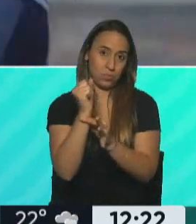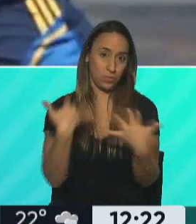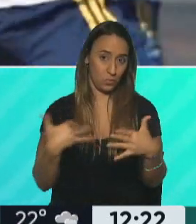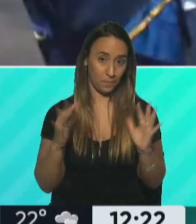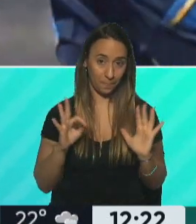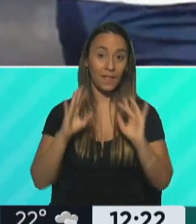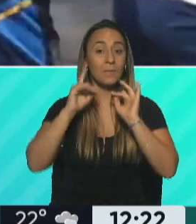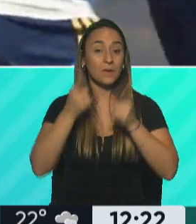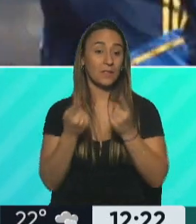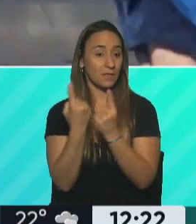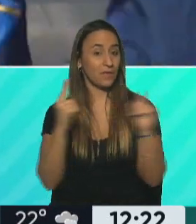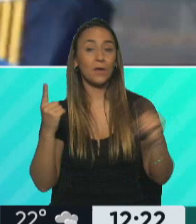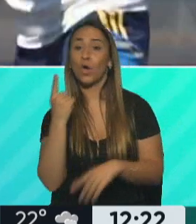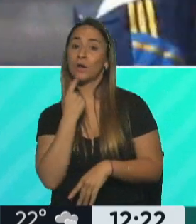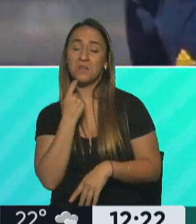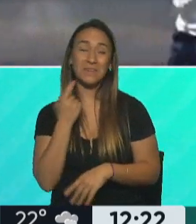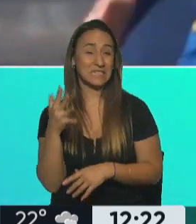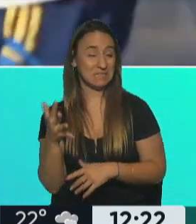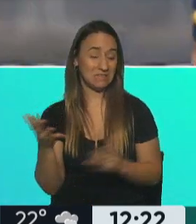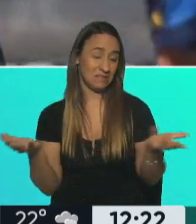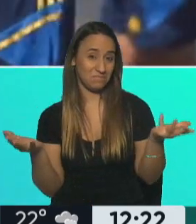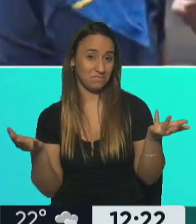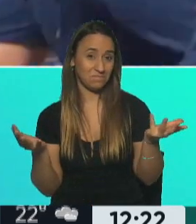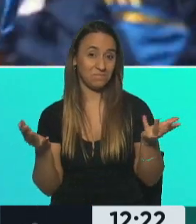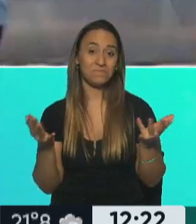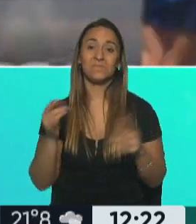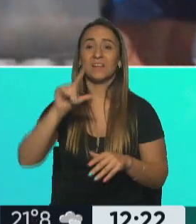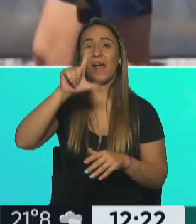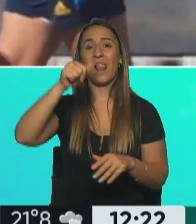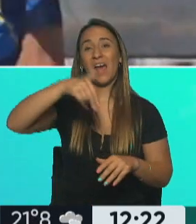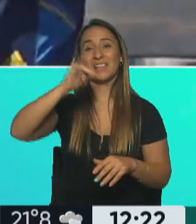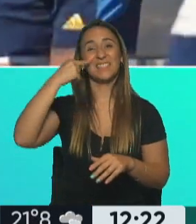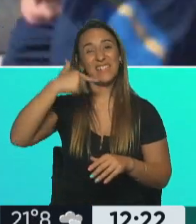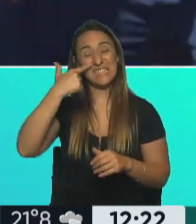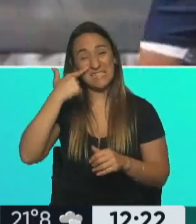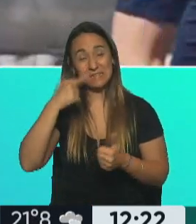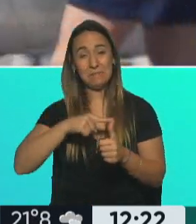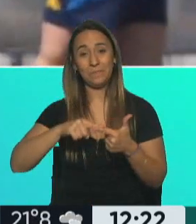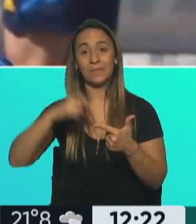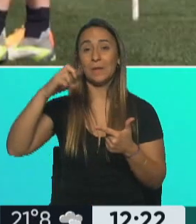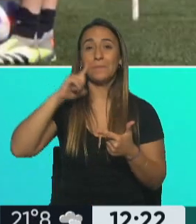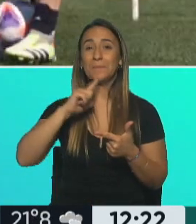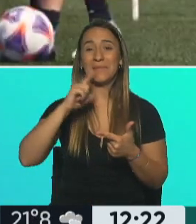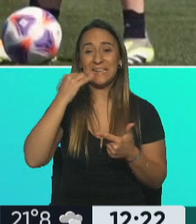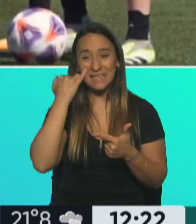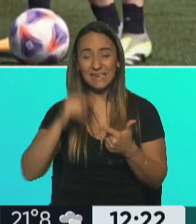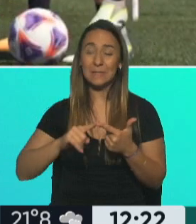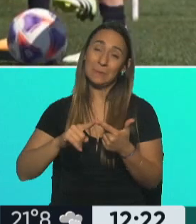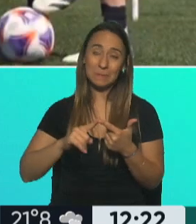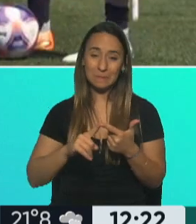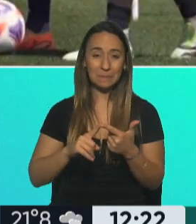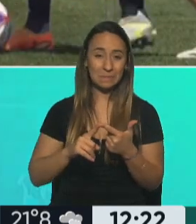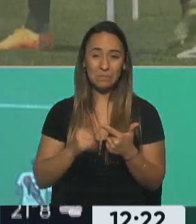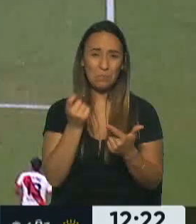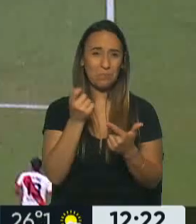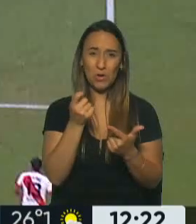fueron opacos en este último Lan exactamente iba a decir lo mismo el piti también con muy